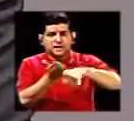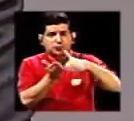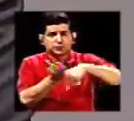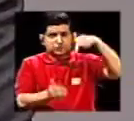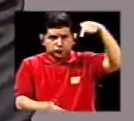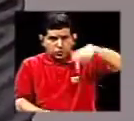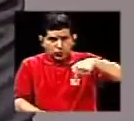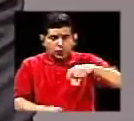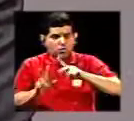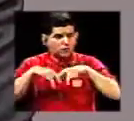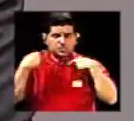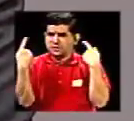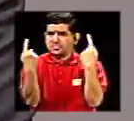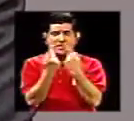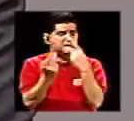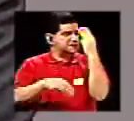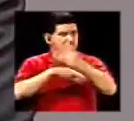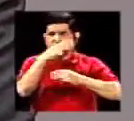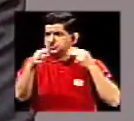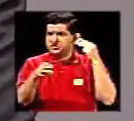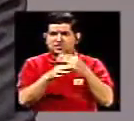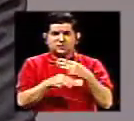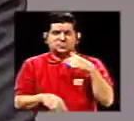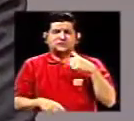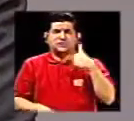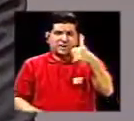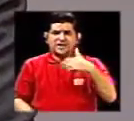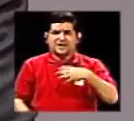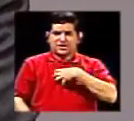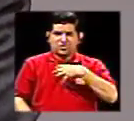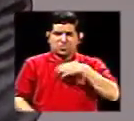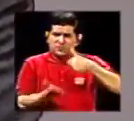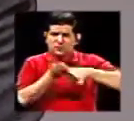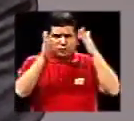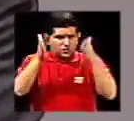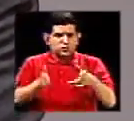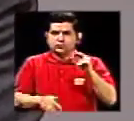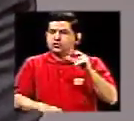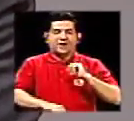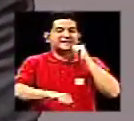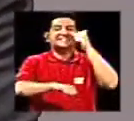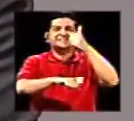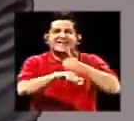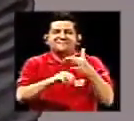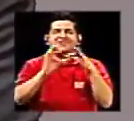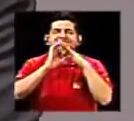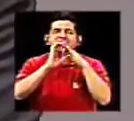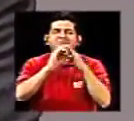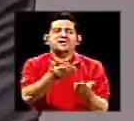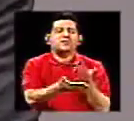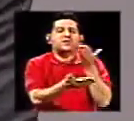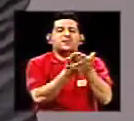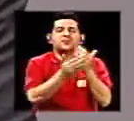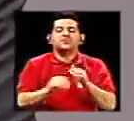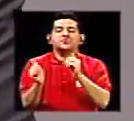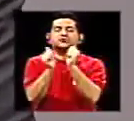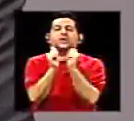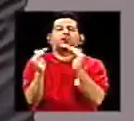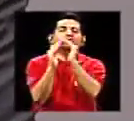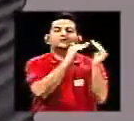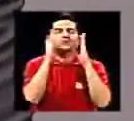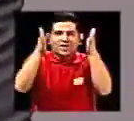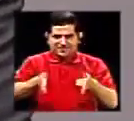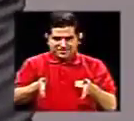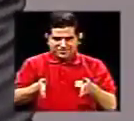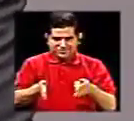hoy, ningún partido en lugar del mundo los gana con sus militantes, los gana realmente estableciendo un vínculo de propuesta partidaria con la ciudadanía.